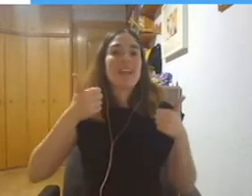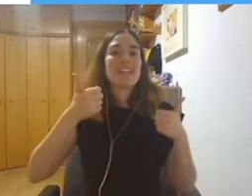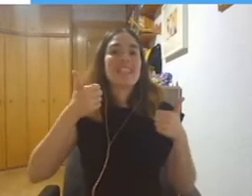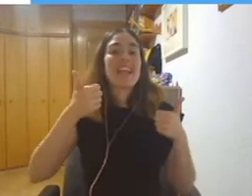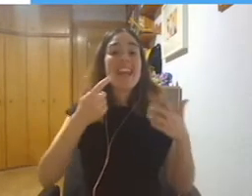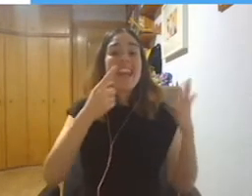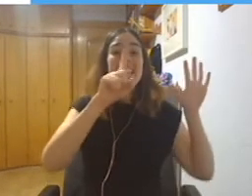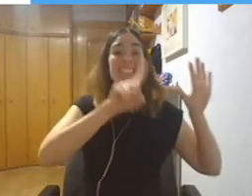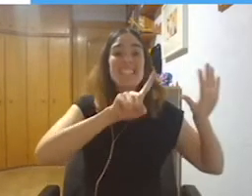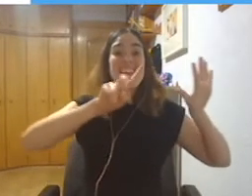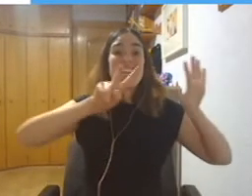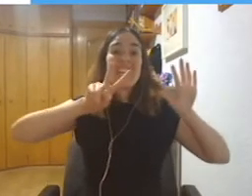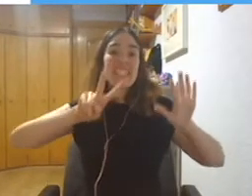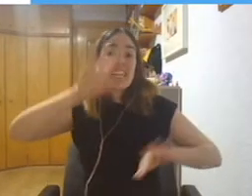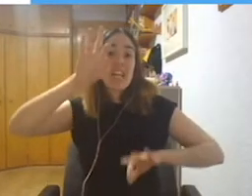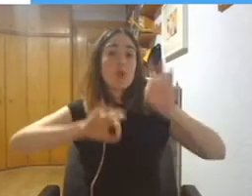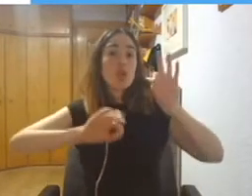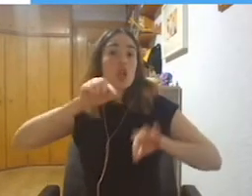Concretamente, el